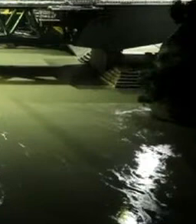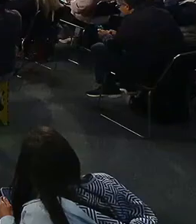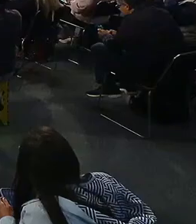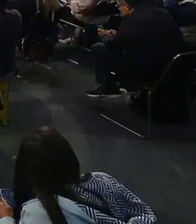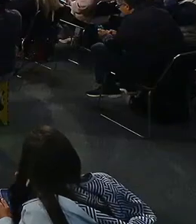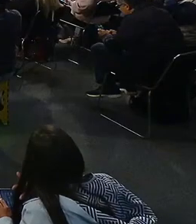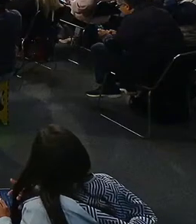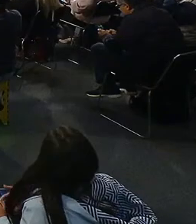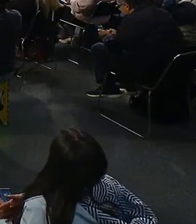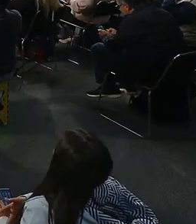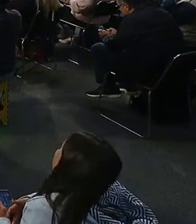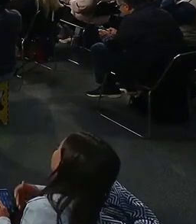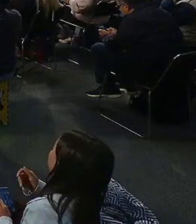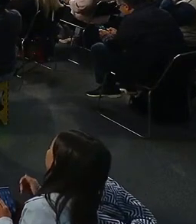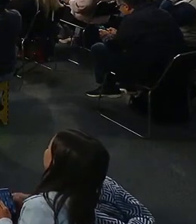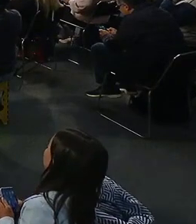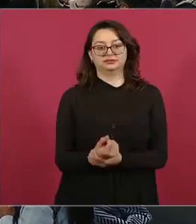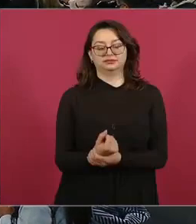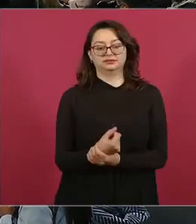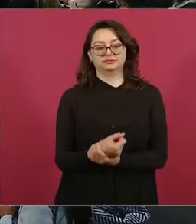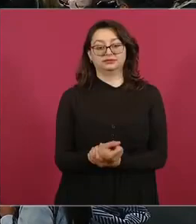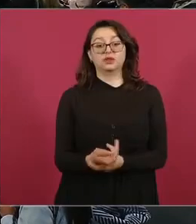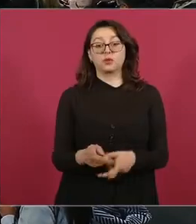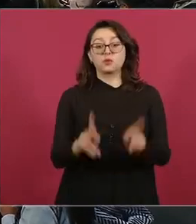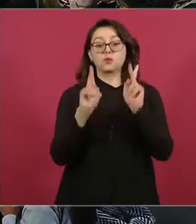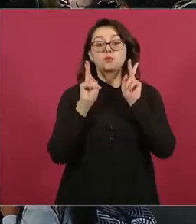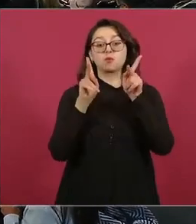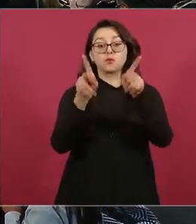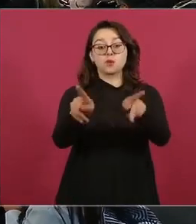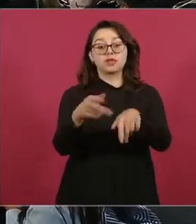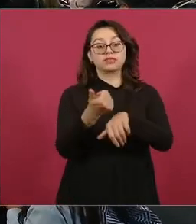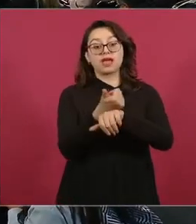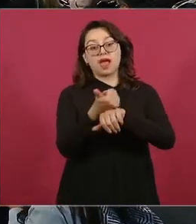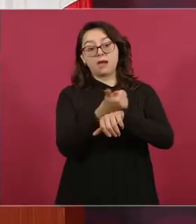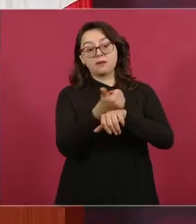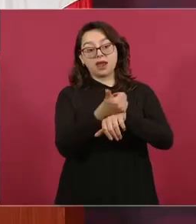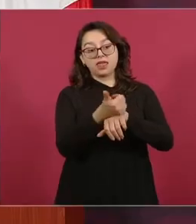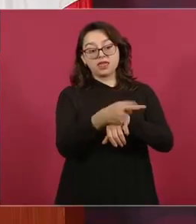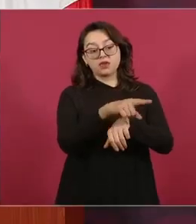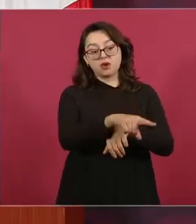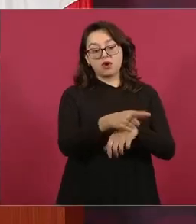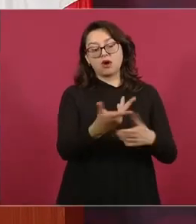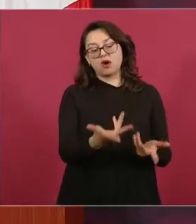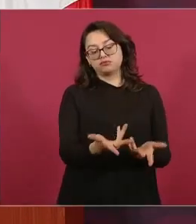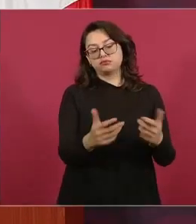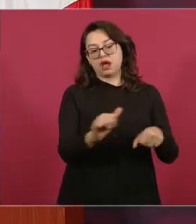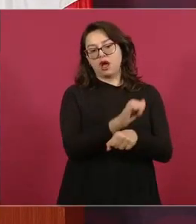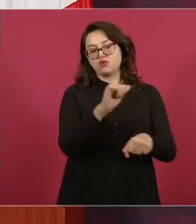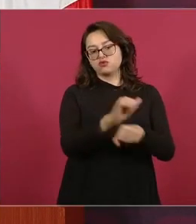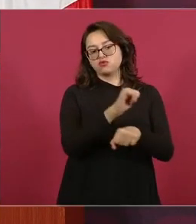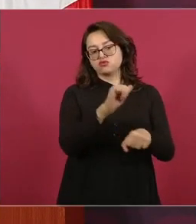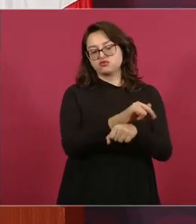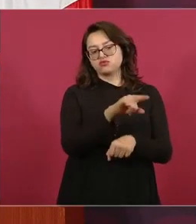Porque era lo hicieron para vehículos y para el tren.